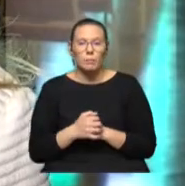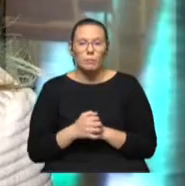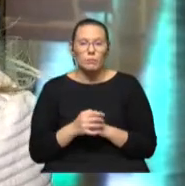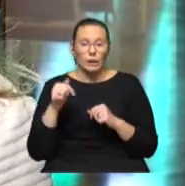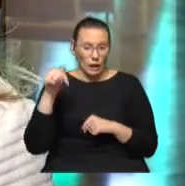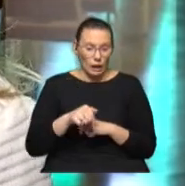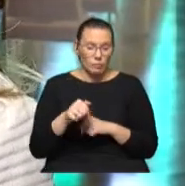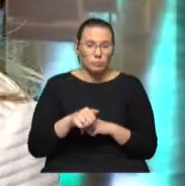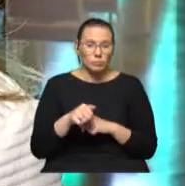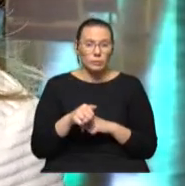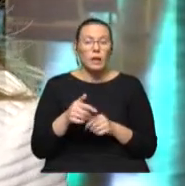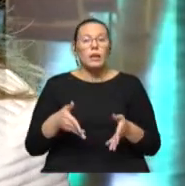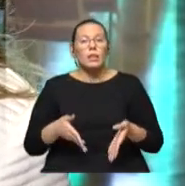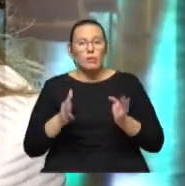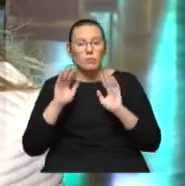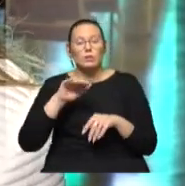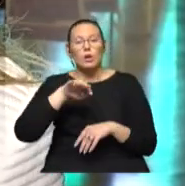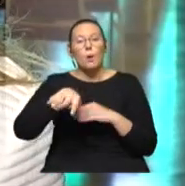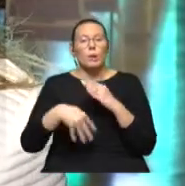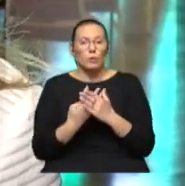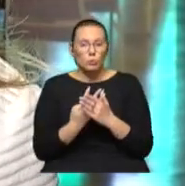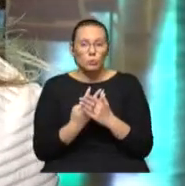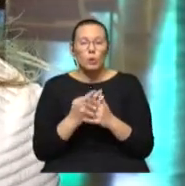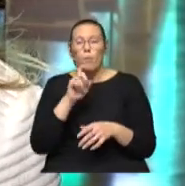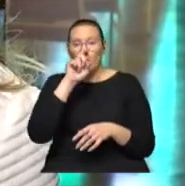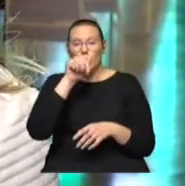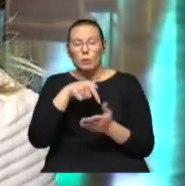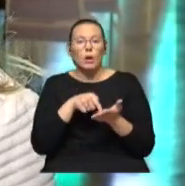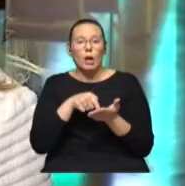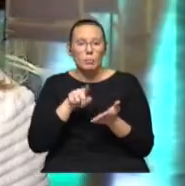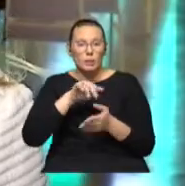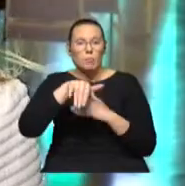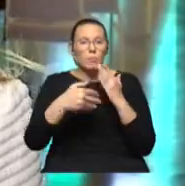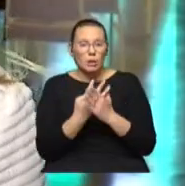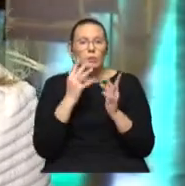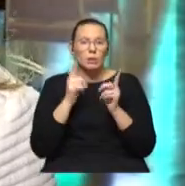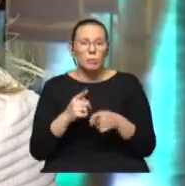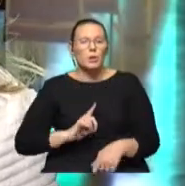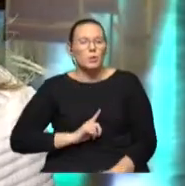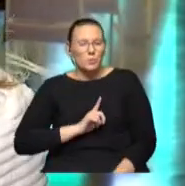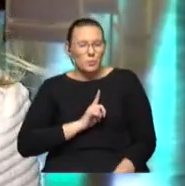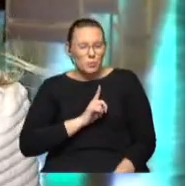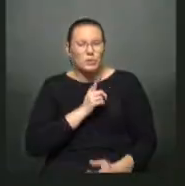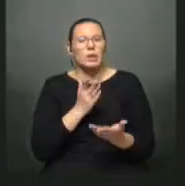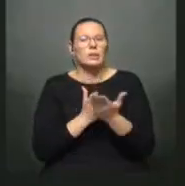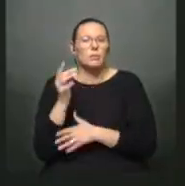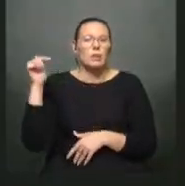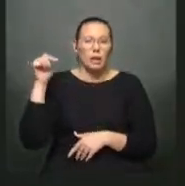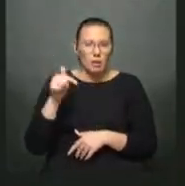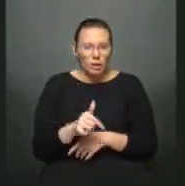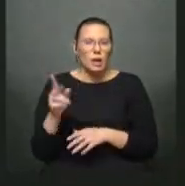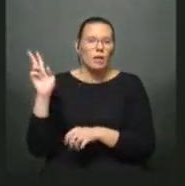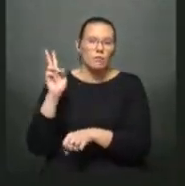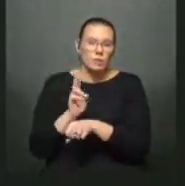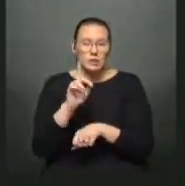aquí, sobre todo en el edificio Mercosur, que bueno, Montevideo como capital de Mercosur también siento un enorme orgullo siempre de recibir estas